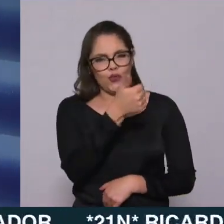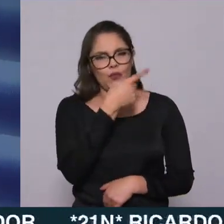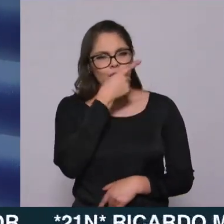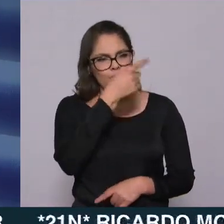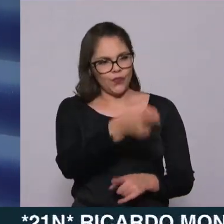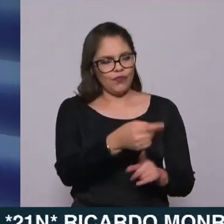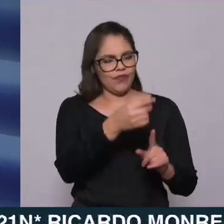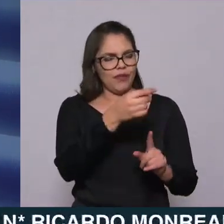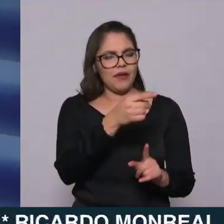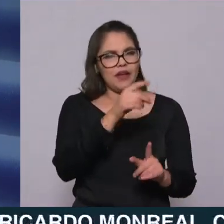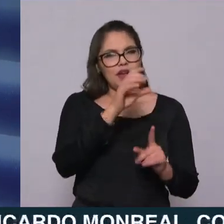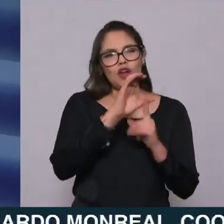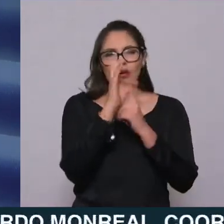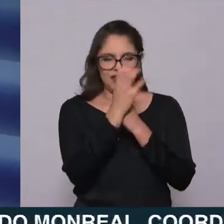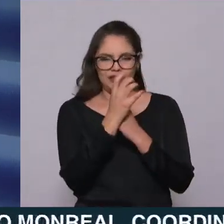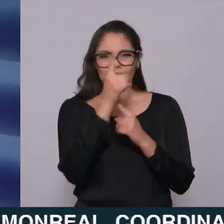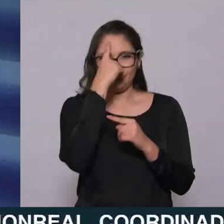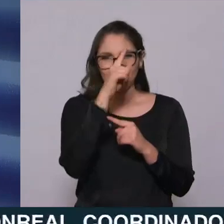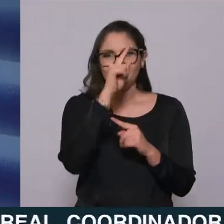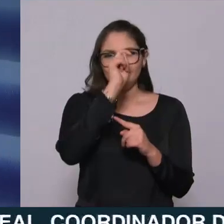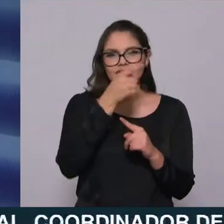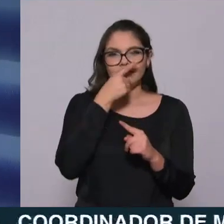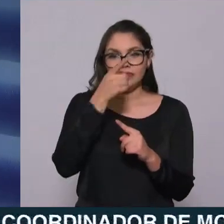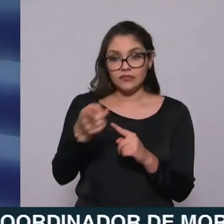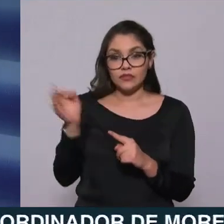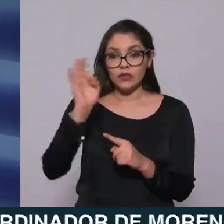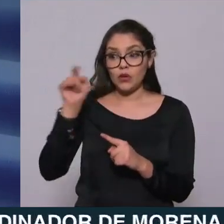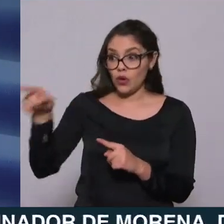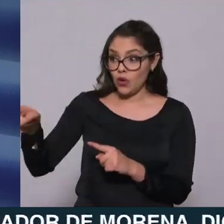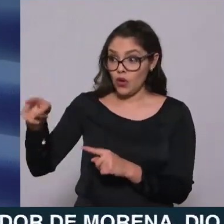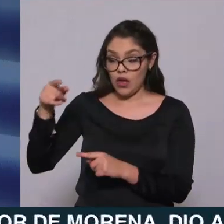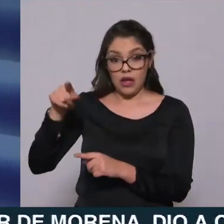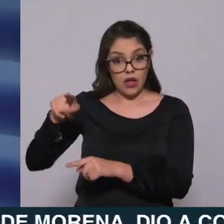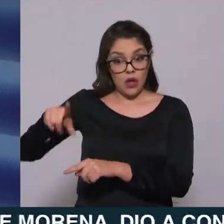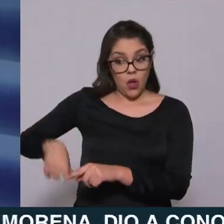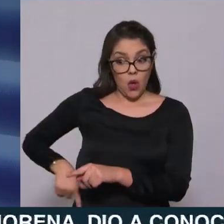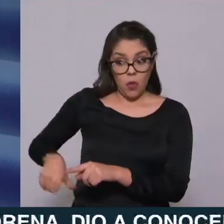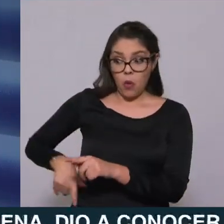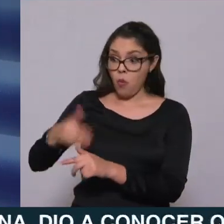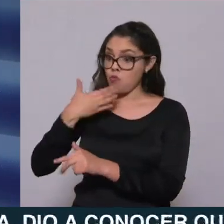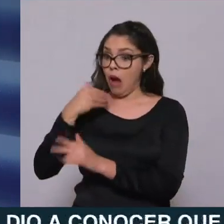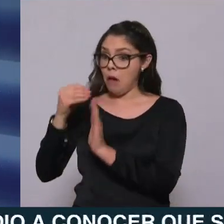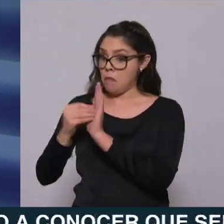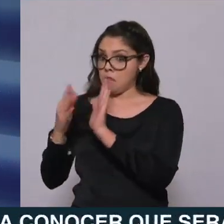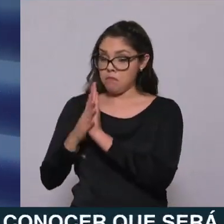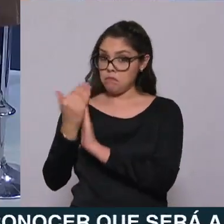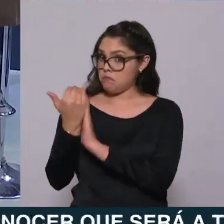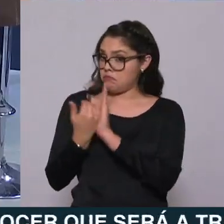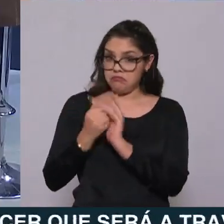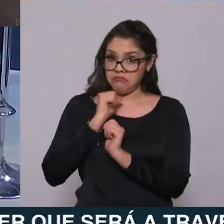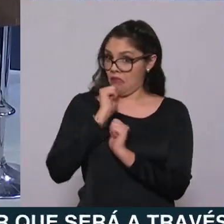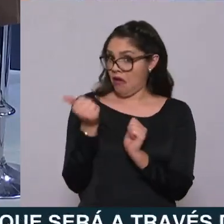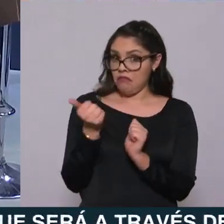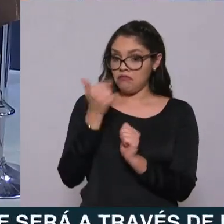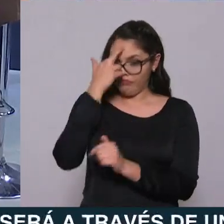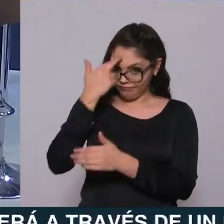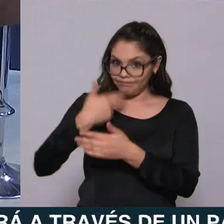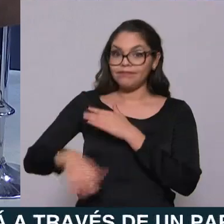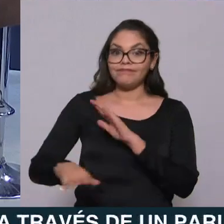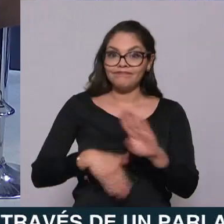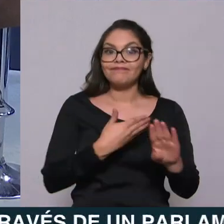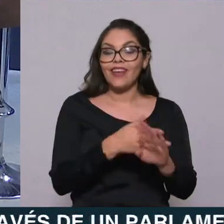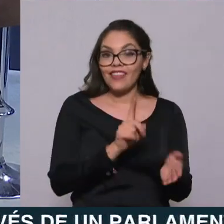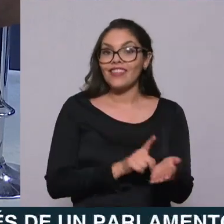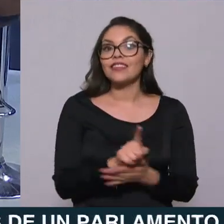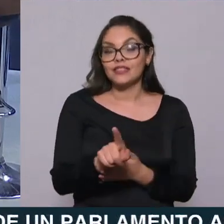viola derechos si no tiene cifras o estadísticas. Y la tercera parte del reportaje es un comparativo